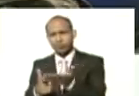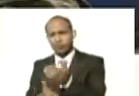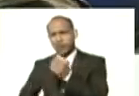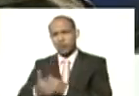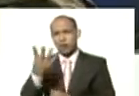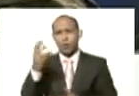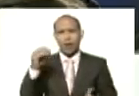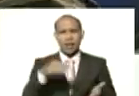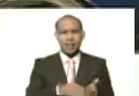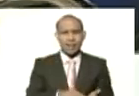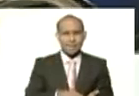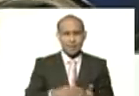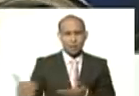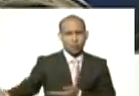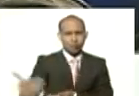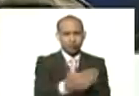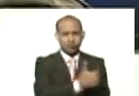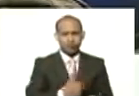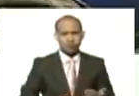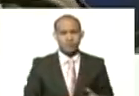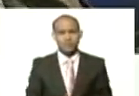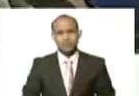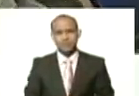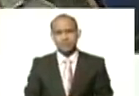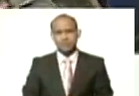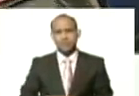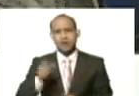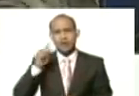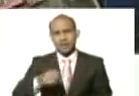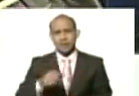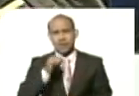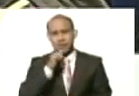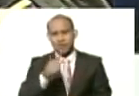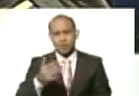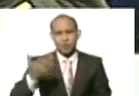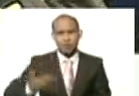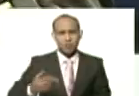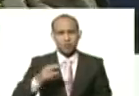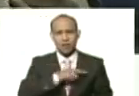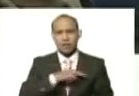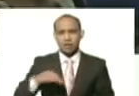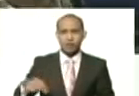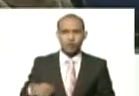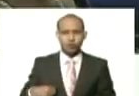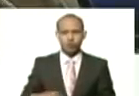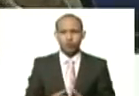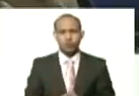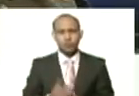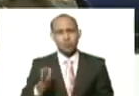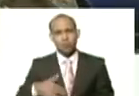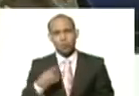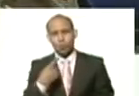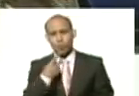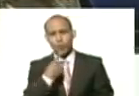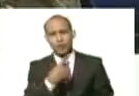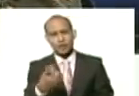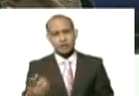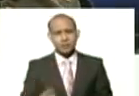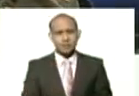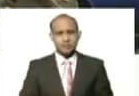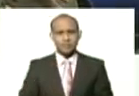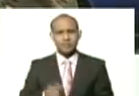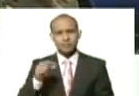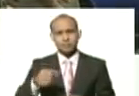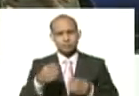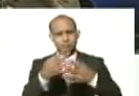la delincuencia, y todo lo que usted mencionó también, muy importante para nosotros. Es decir, que además de todos